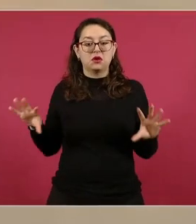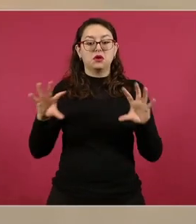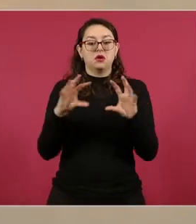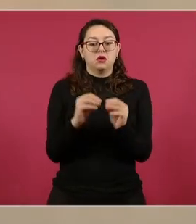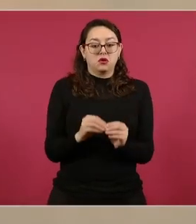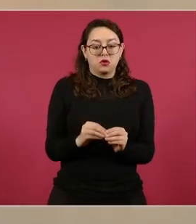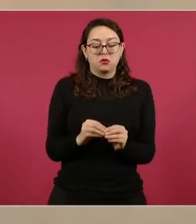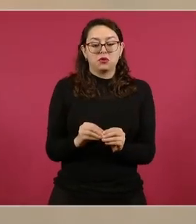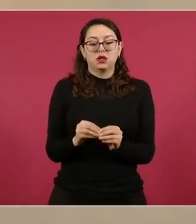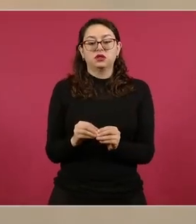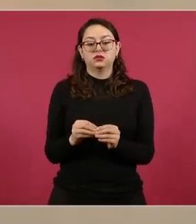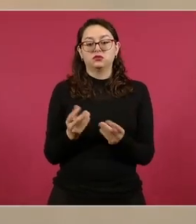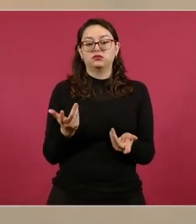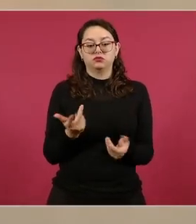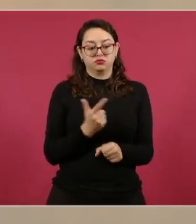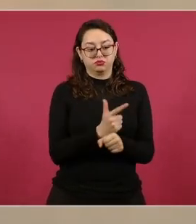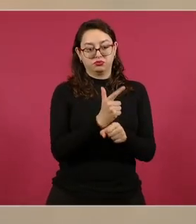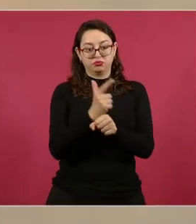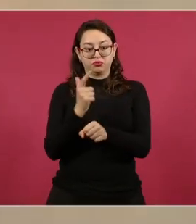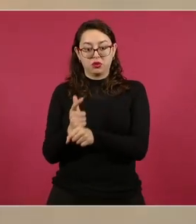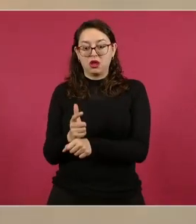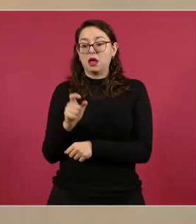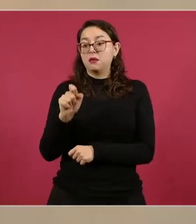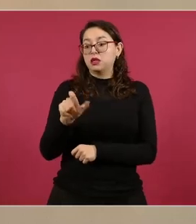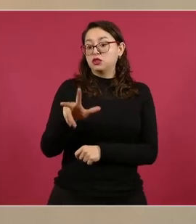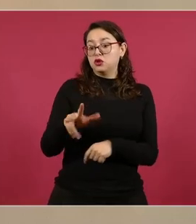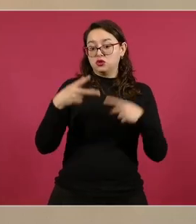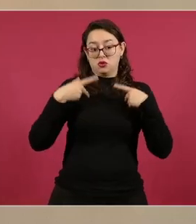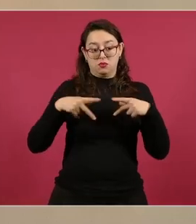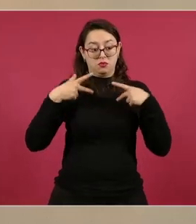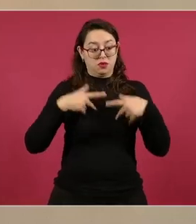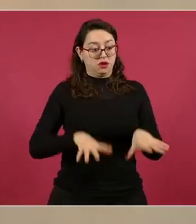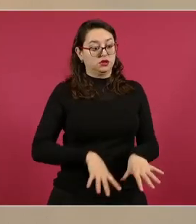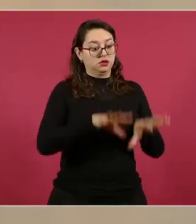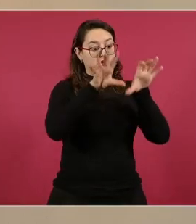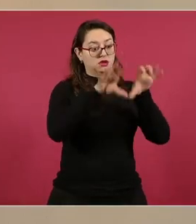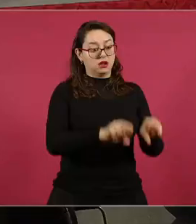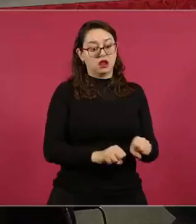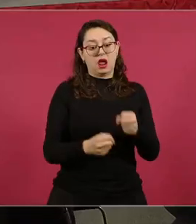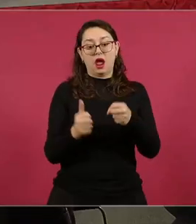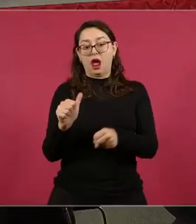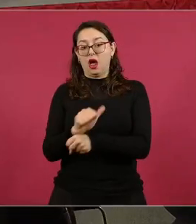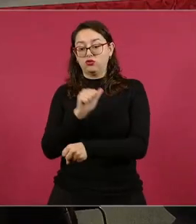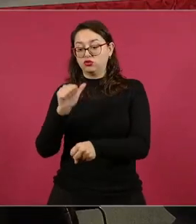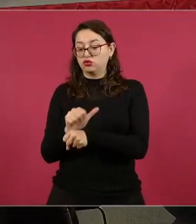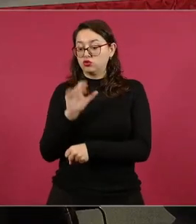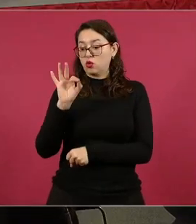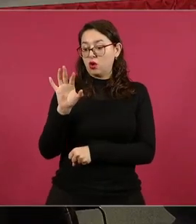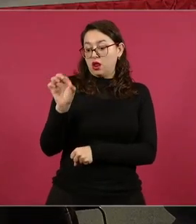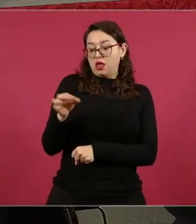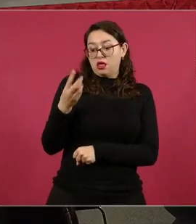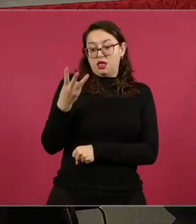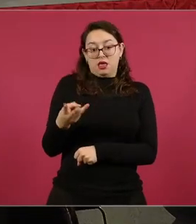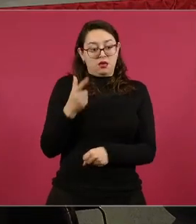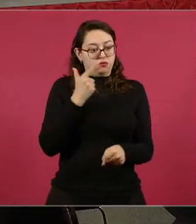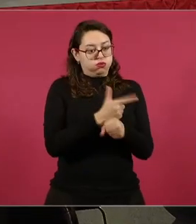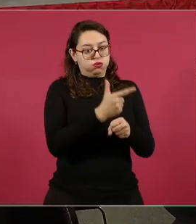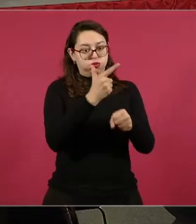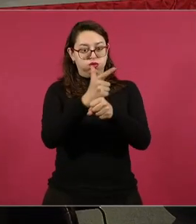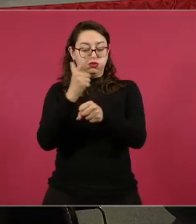1.692. De 28 detenidos, vehículos terrestres 43, estos son documentos por